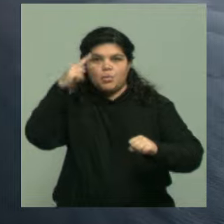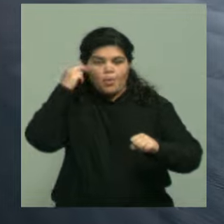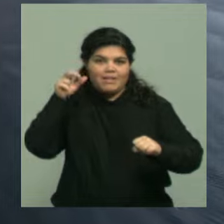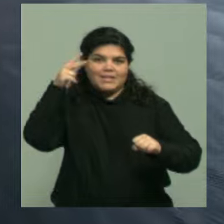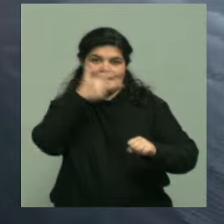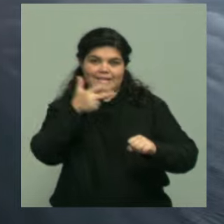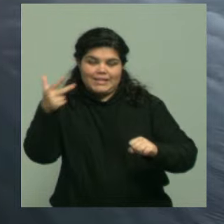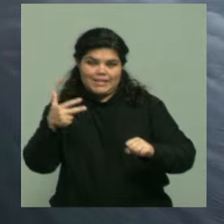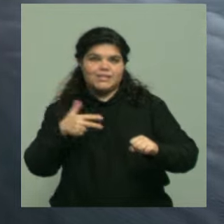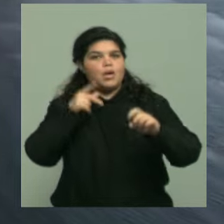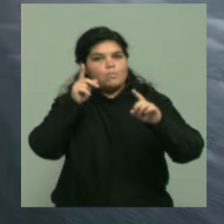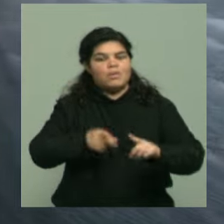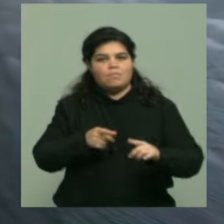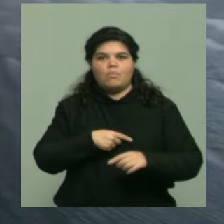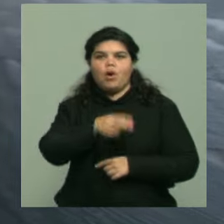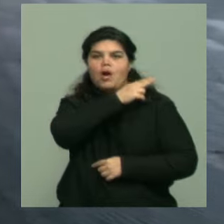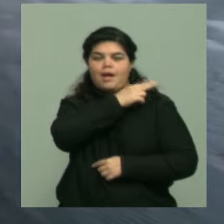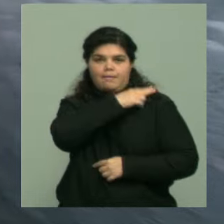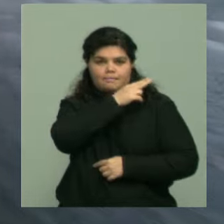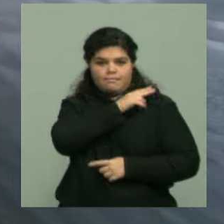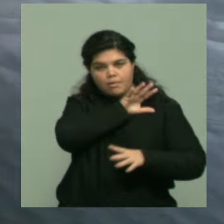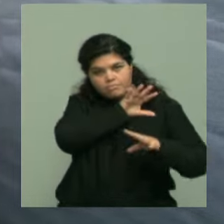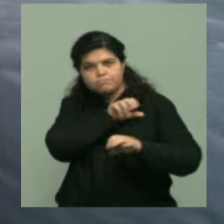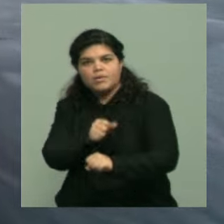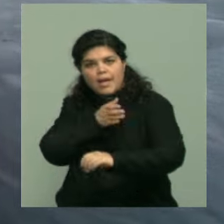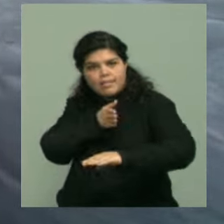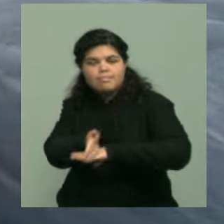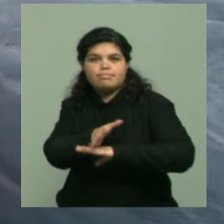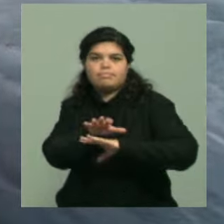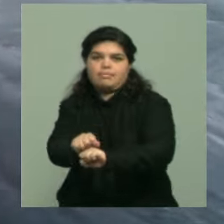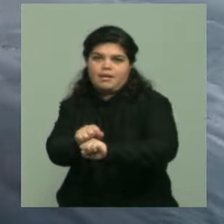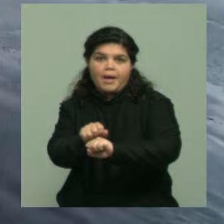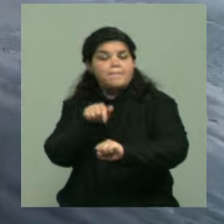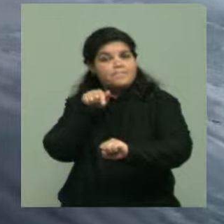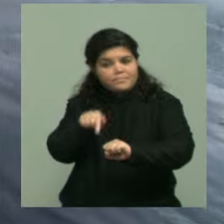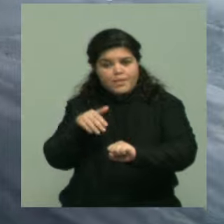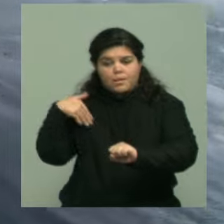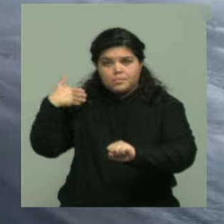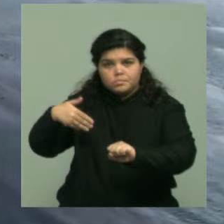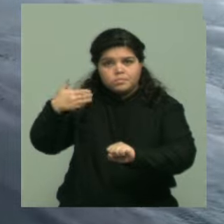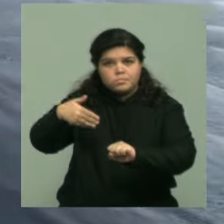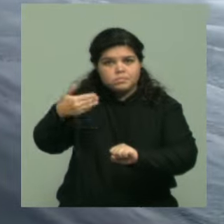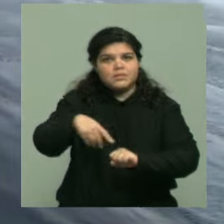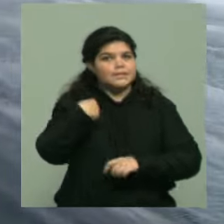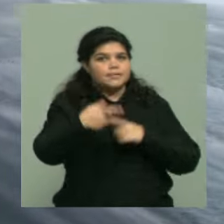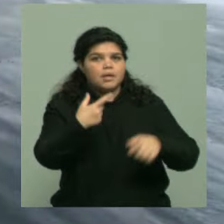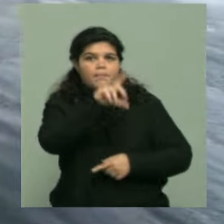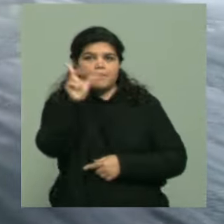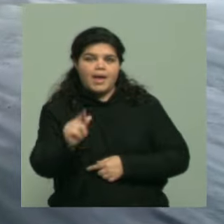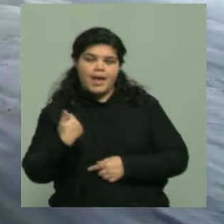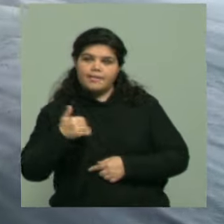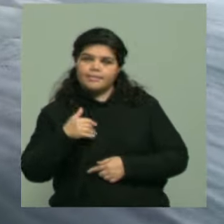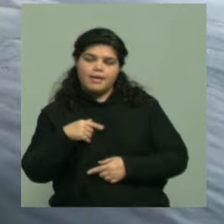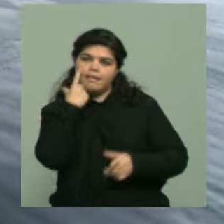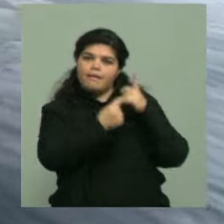la invasión del comandante James Onslow en nombre del Imperio Británico. Desde entonces, los reclamos de Argentina en